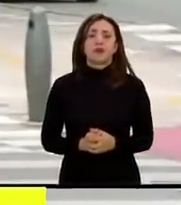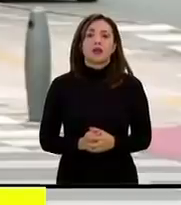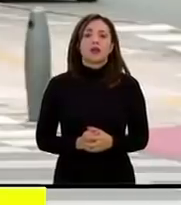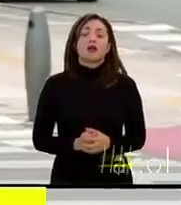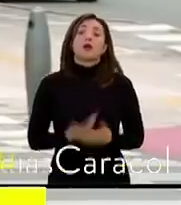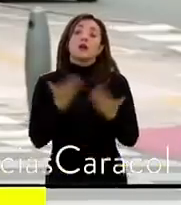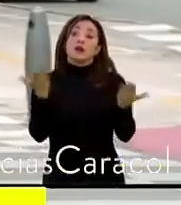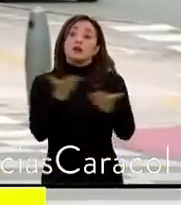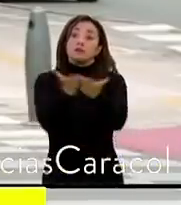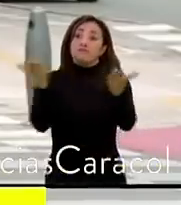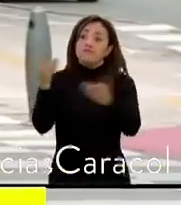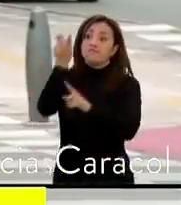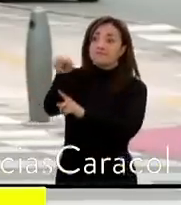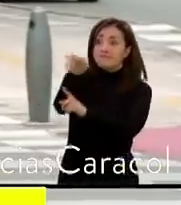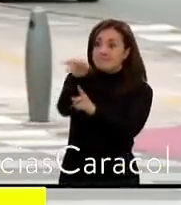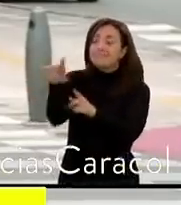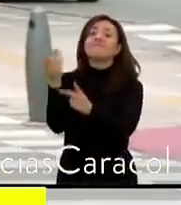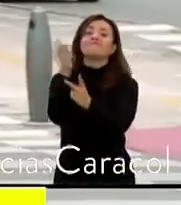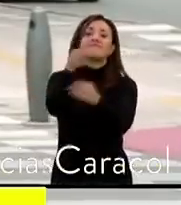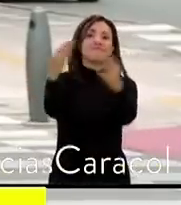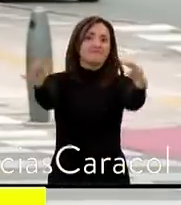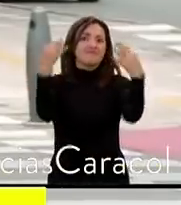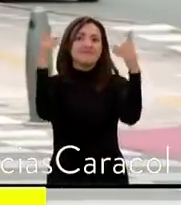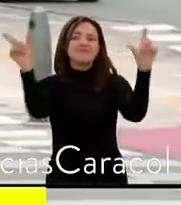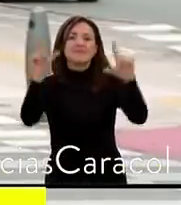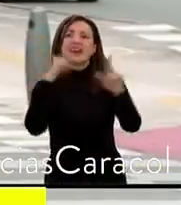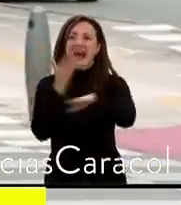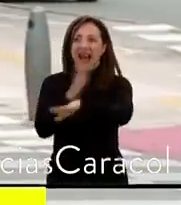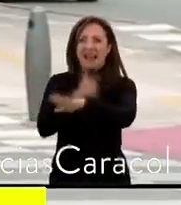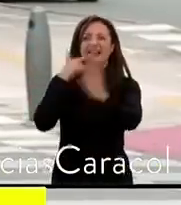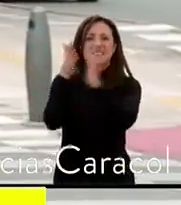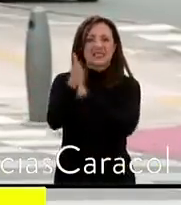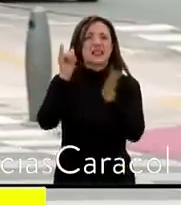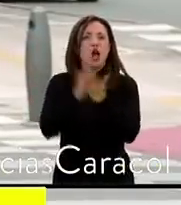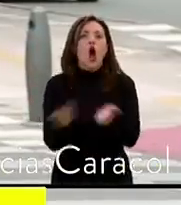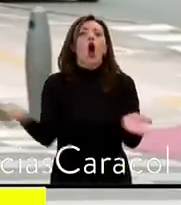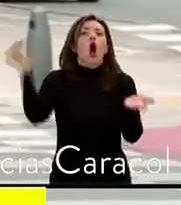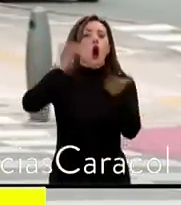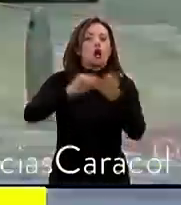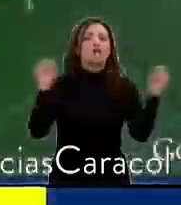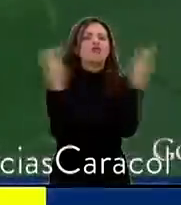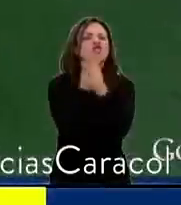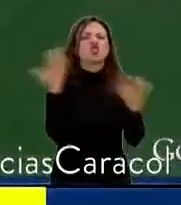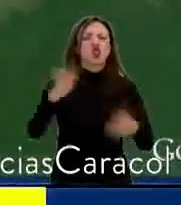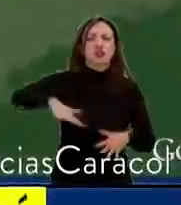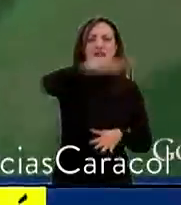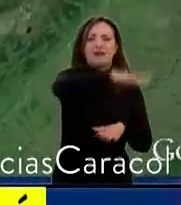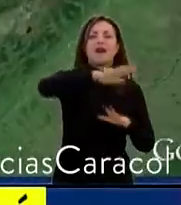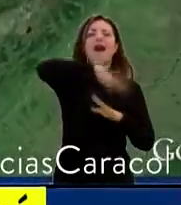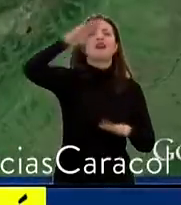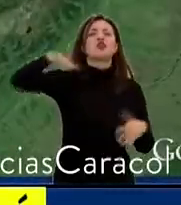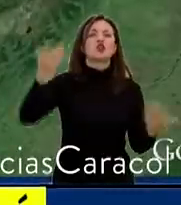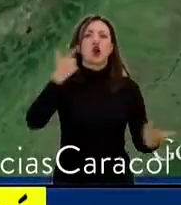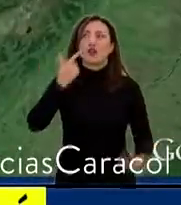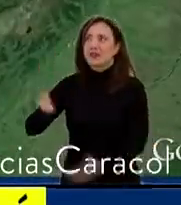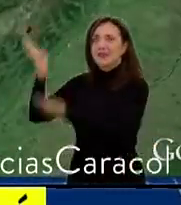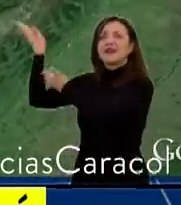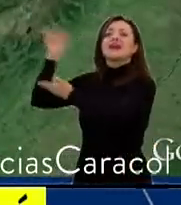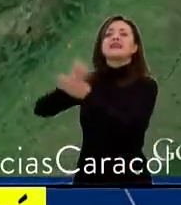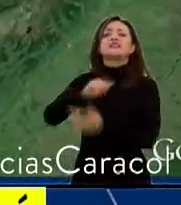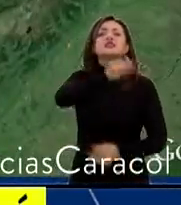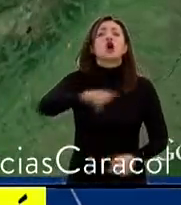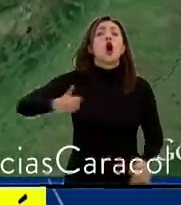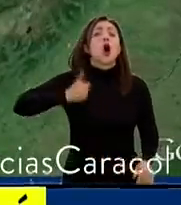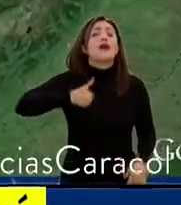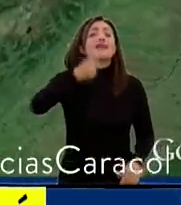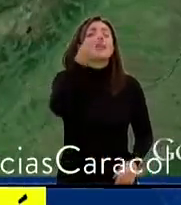Juanita, televidentes, así como usted lo dice, un nuevo hecho de violencia se presentó en Antioquia. Dos jóvenes gemelos de 17 años que